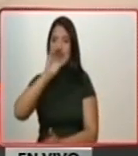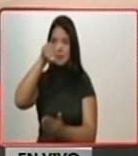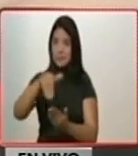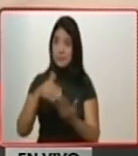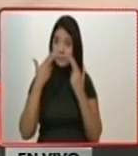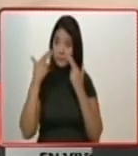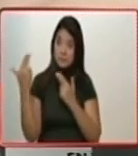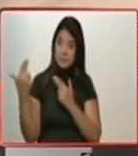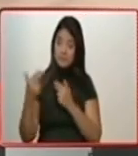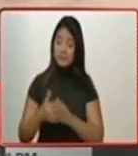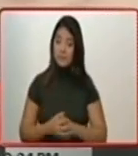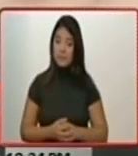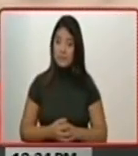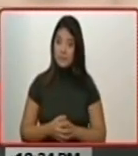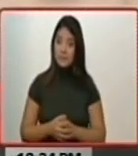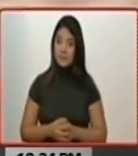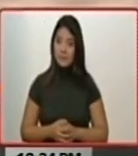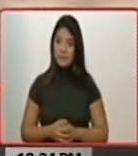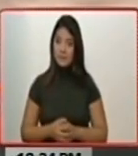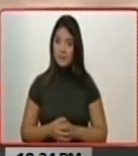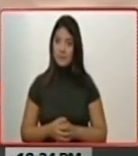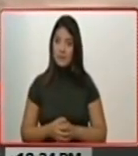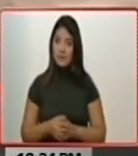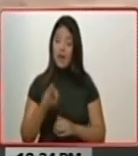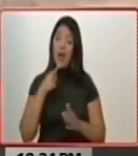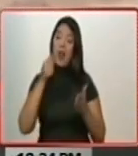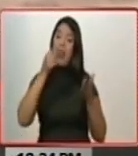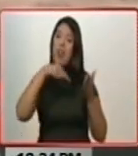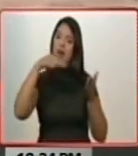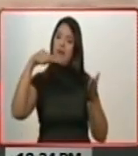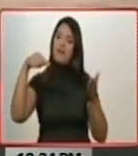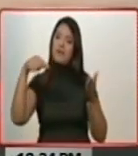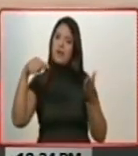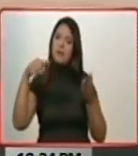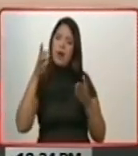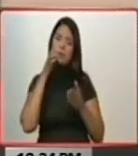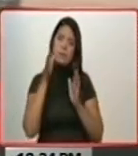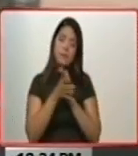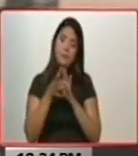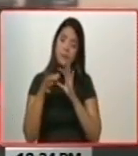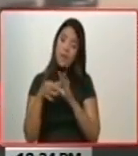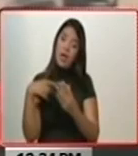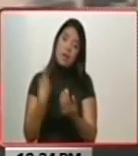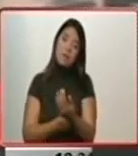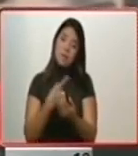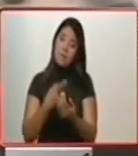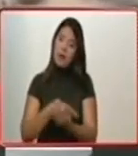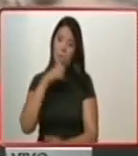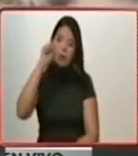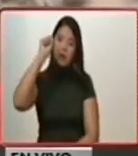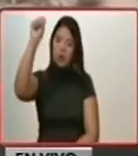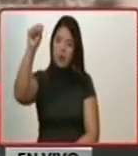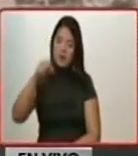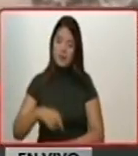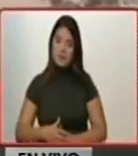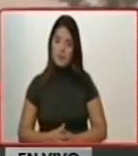Mira, aquí está la firma de nuestro querido hermano y compañero Nicolás Maduro,